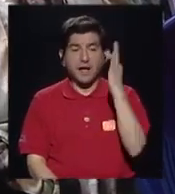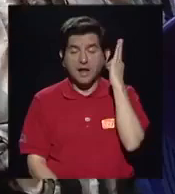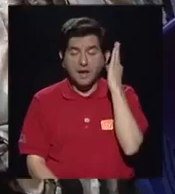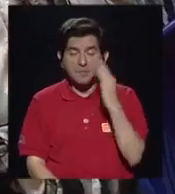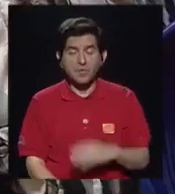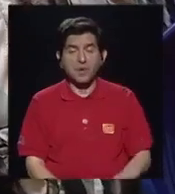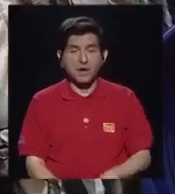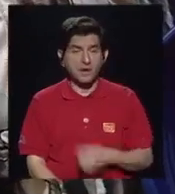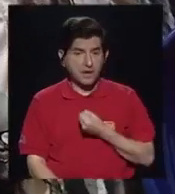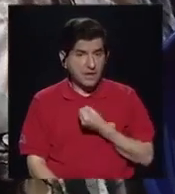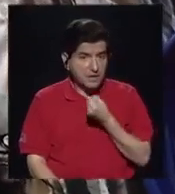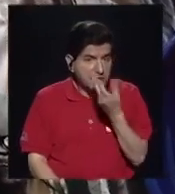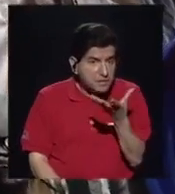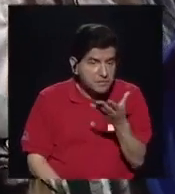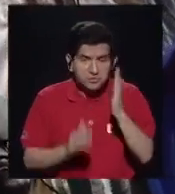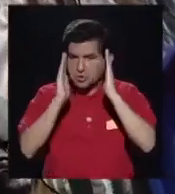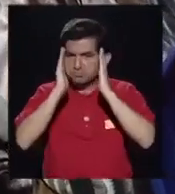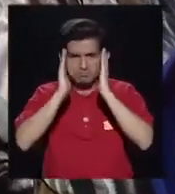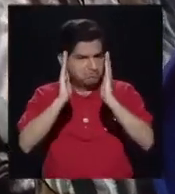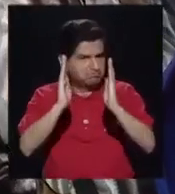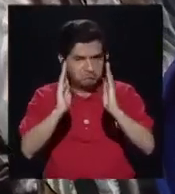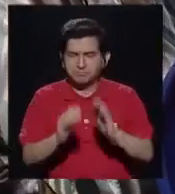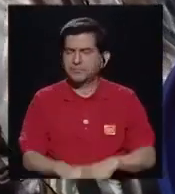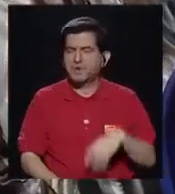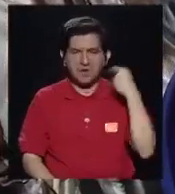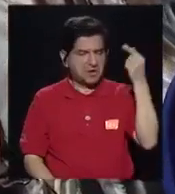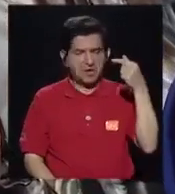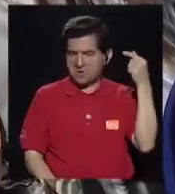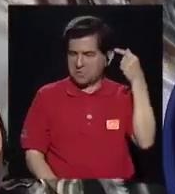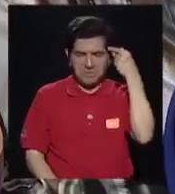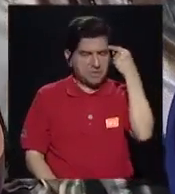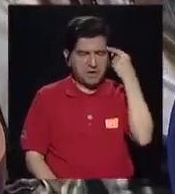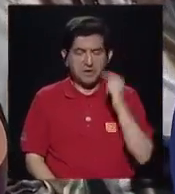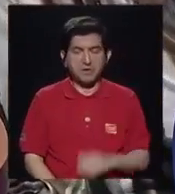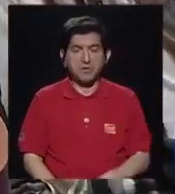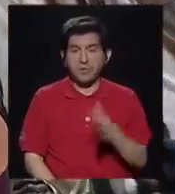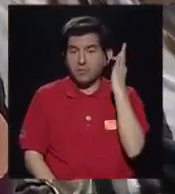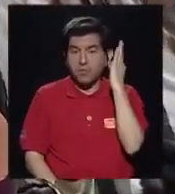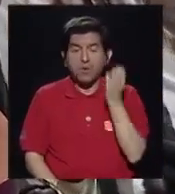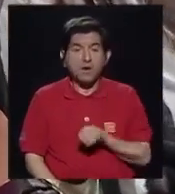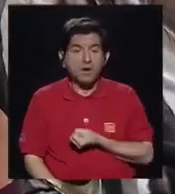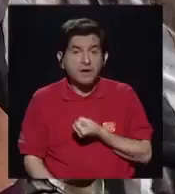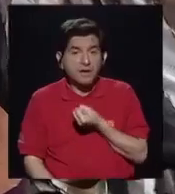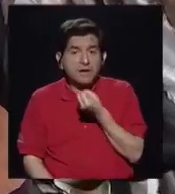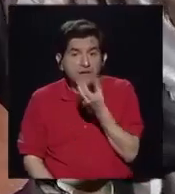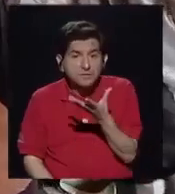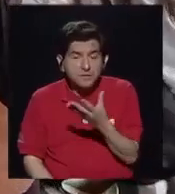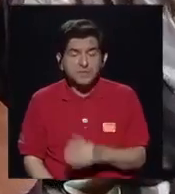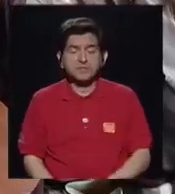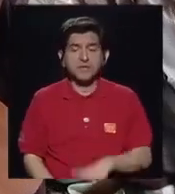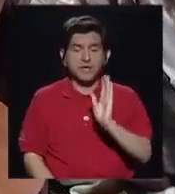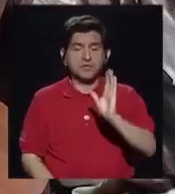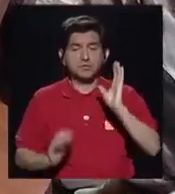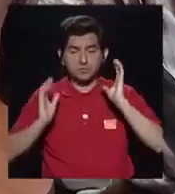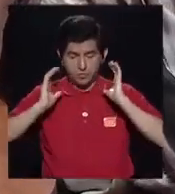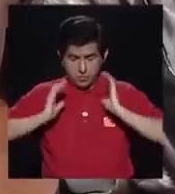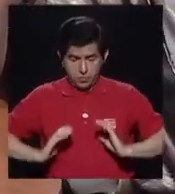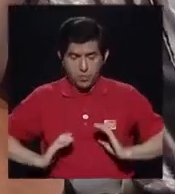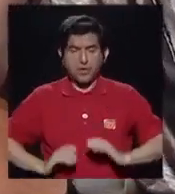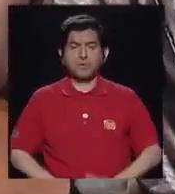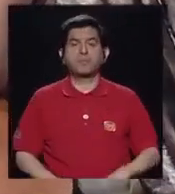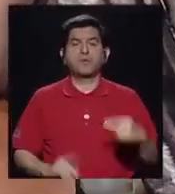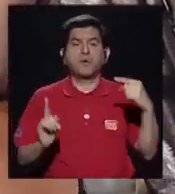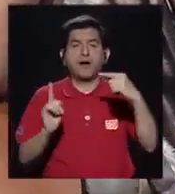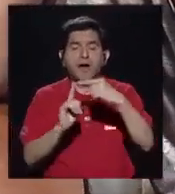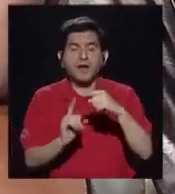mujer no se escucha en el estado porque ella se expresa en su corporalidad su entonación